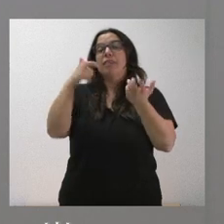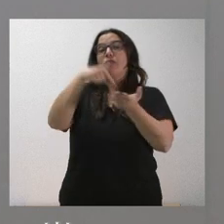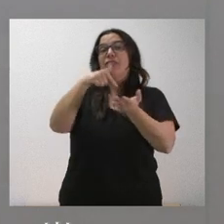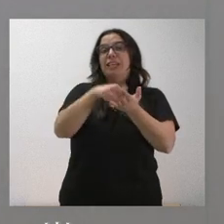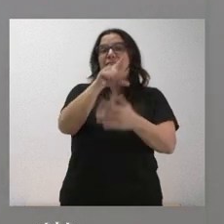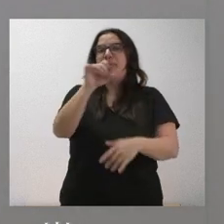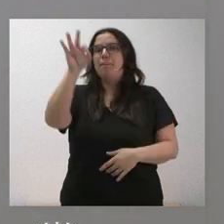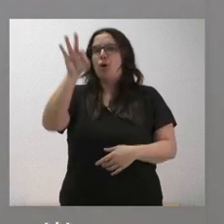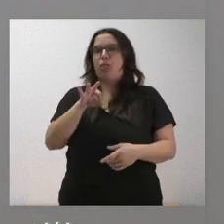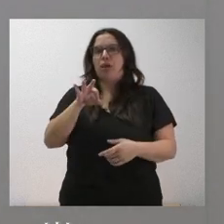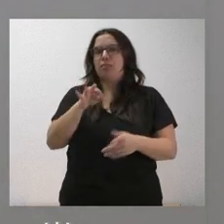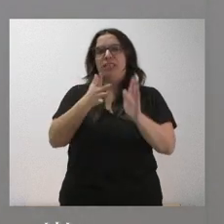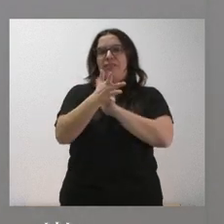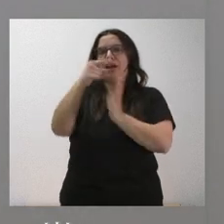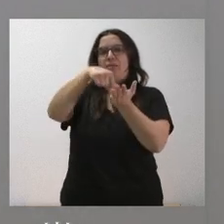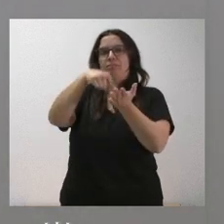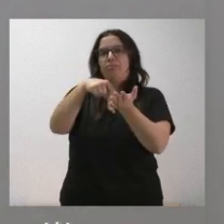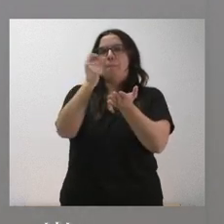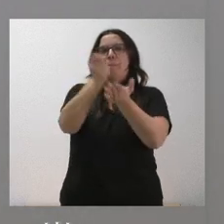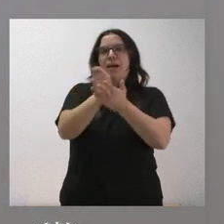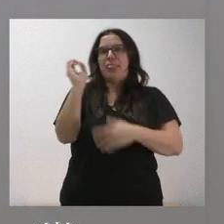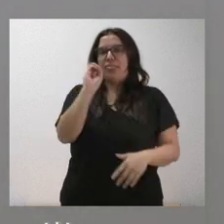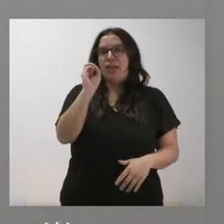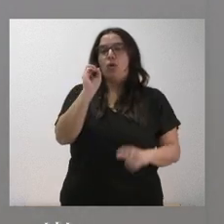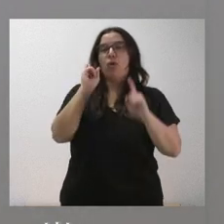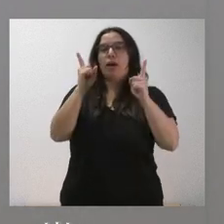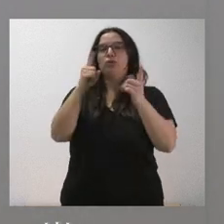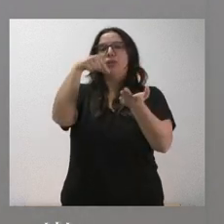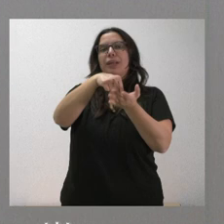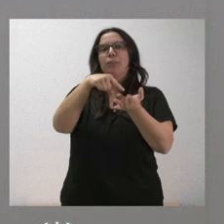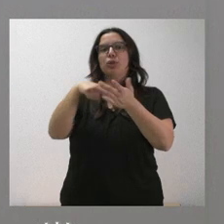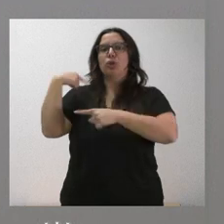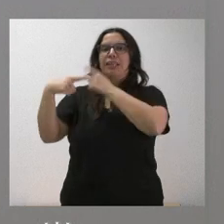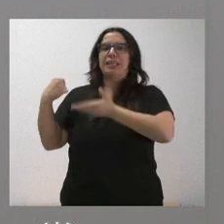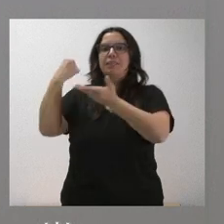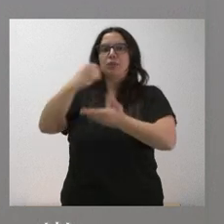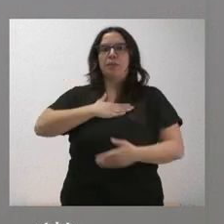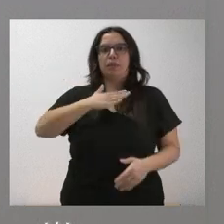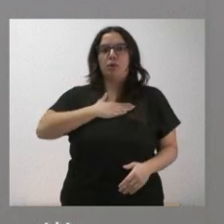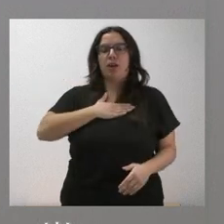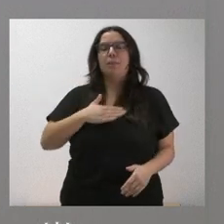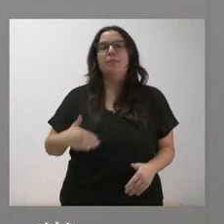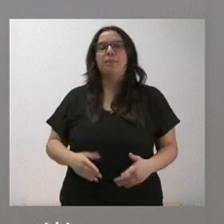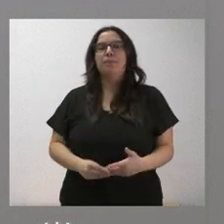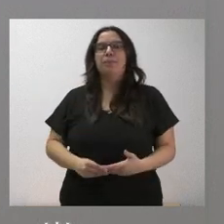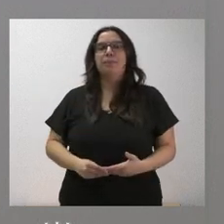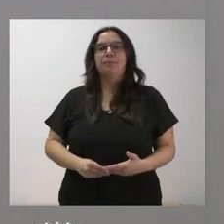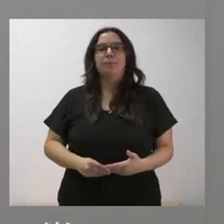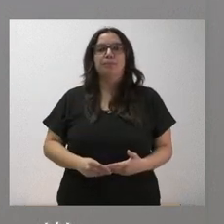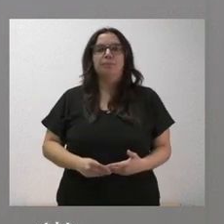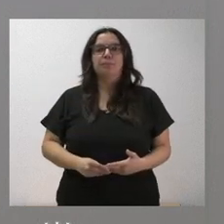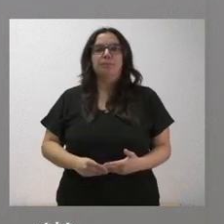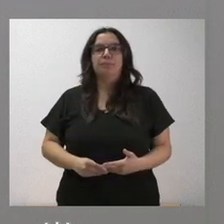100% en el caso de los impuestos de transmisiones patrimoniales por